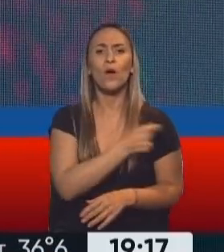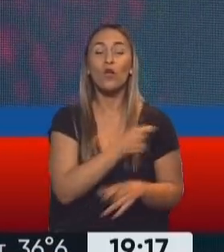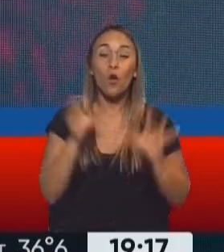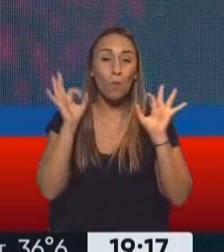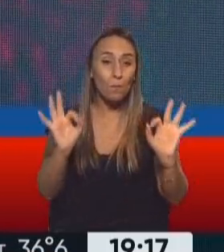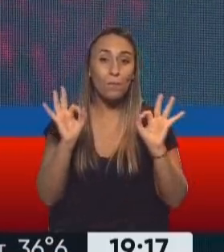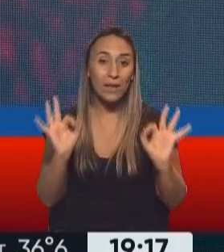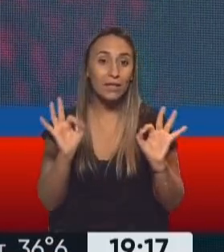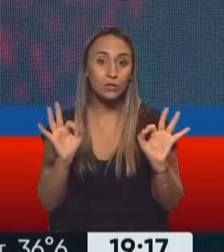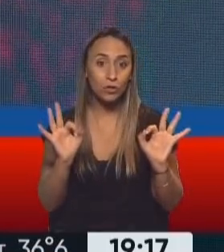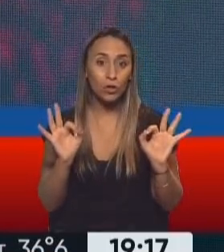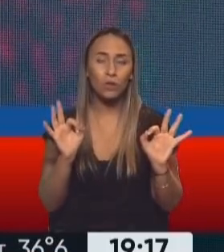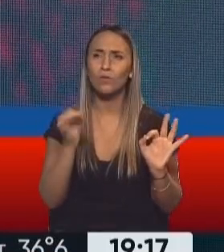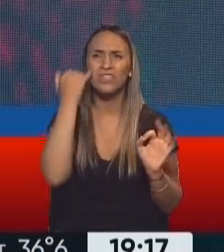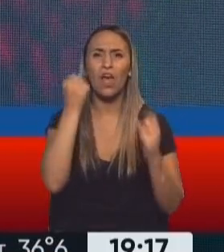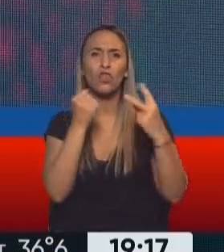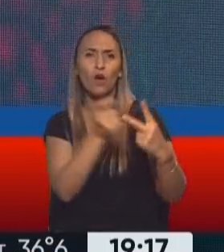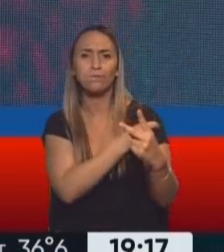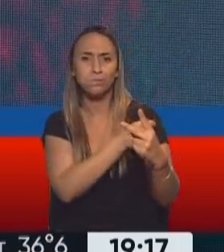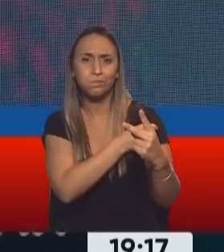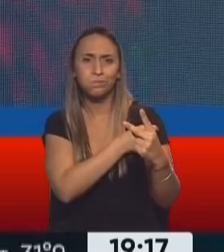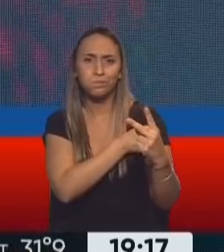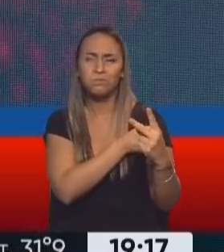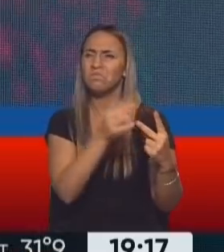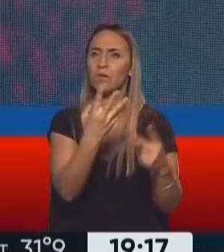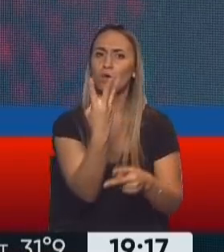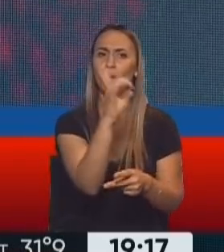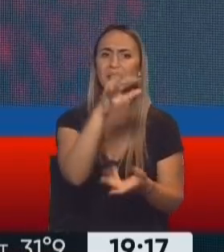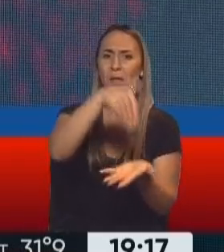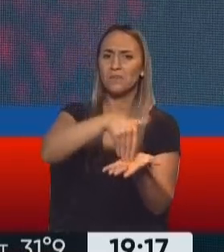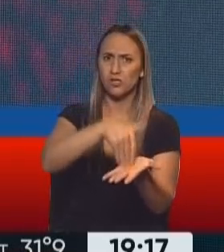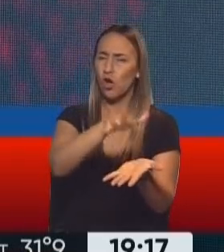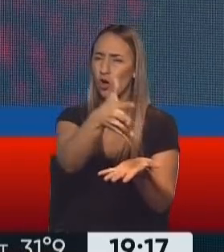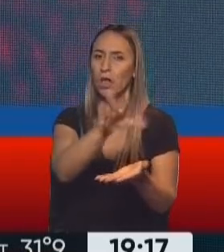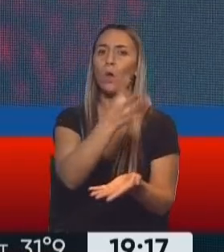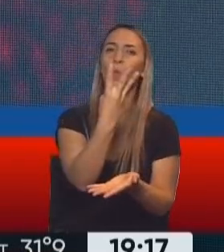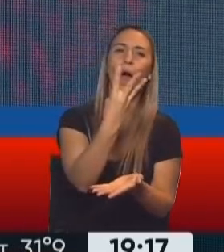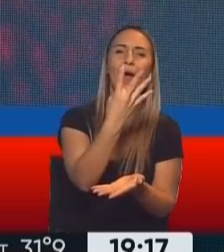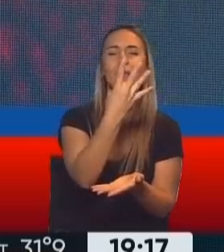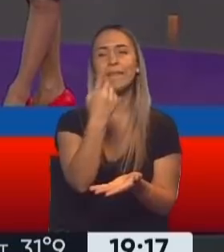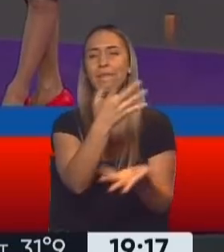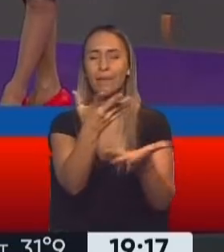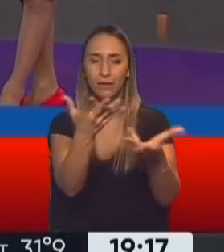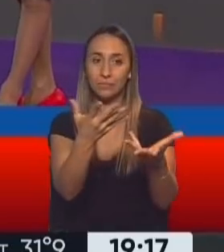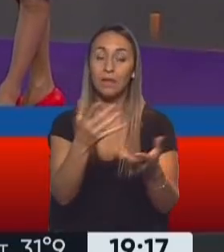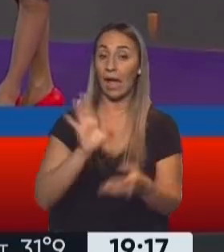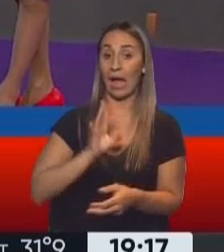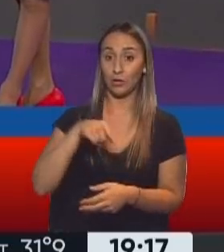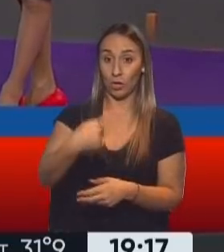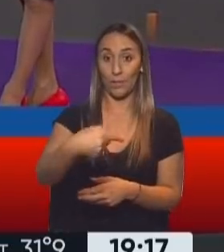con doble debe haber cerca de 40 millones, 40 y pico de millones. Ahora el año que viene vamos a tener un